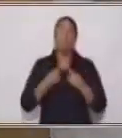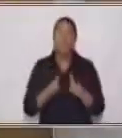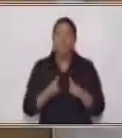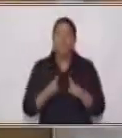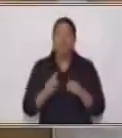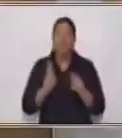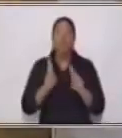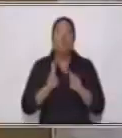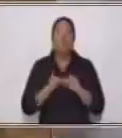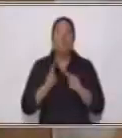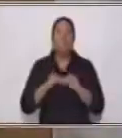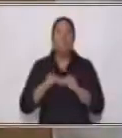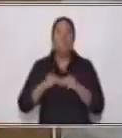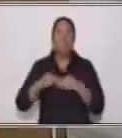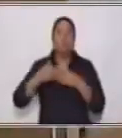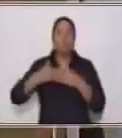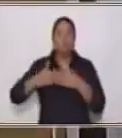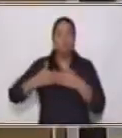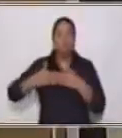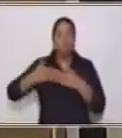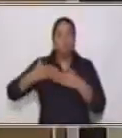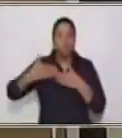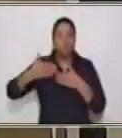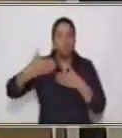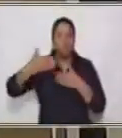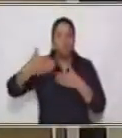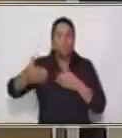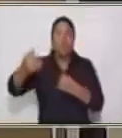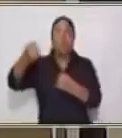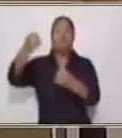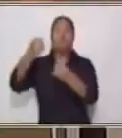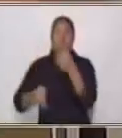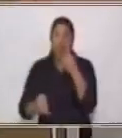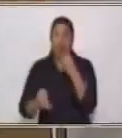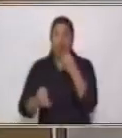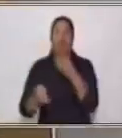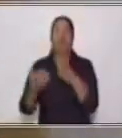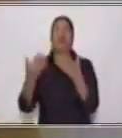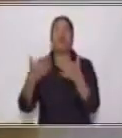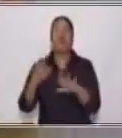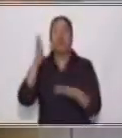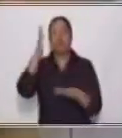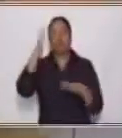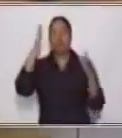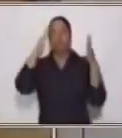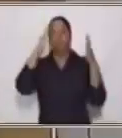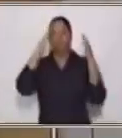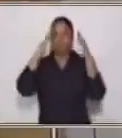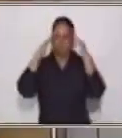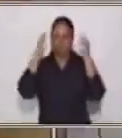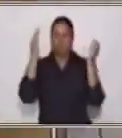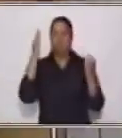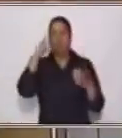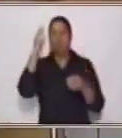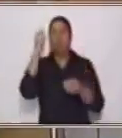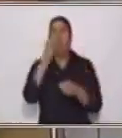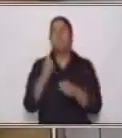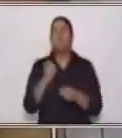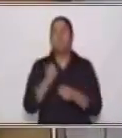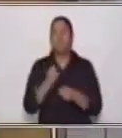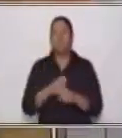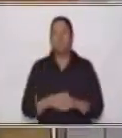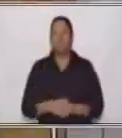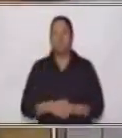están estudiando. Luego tenemos un discurso. ¿Te acuerdas tú que hablamos acerca del discurso cuando